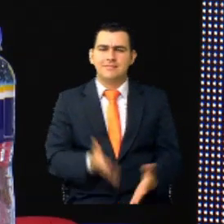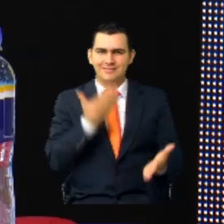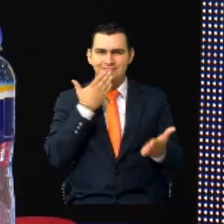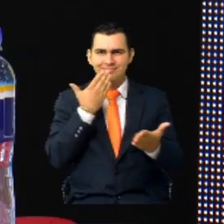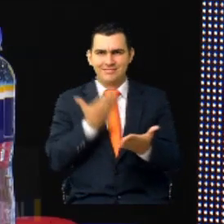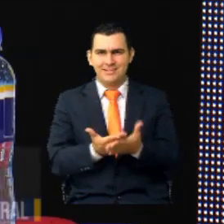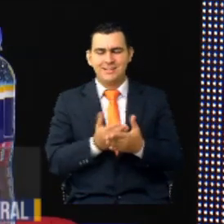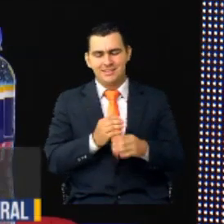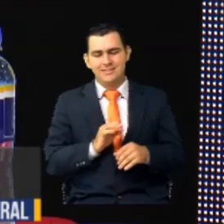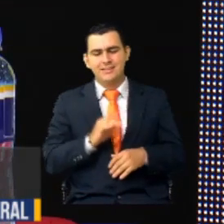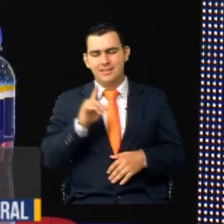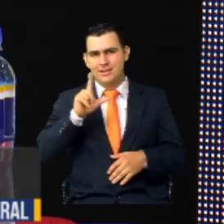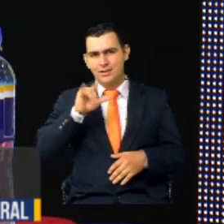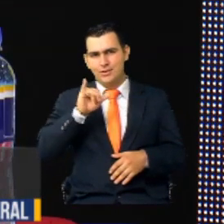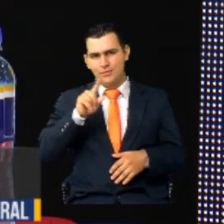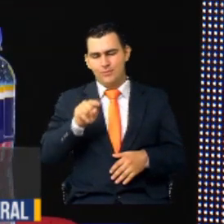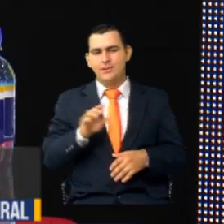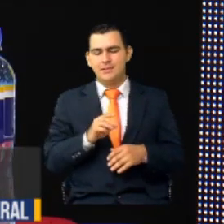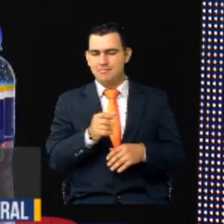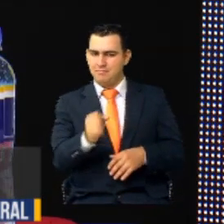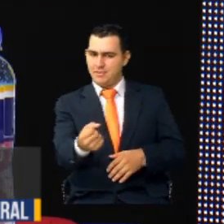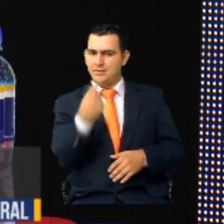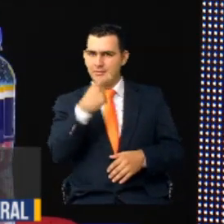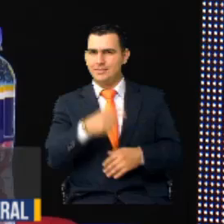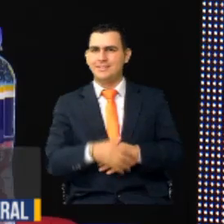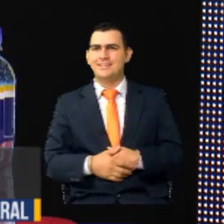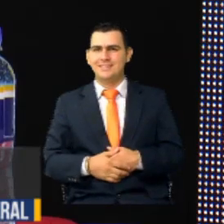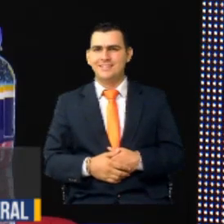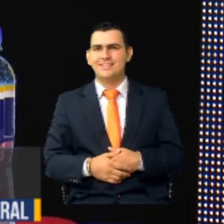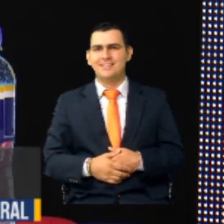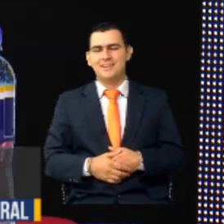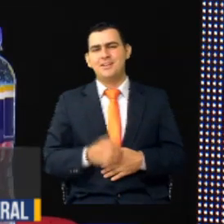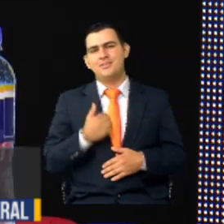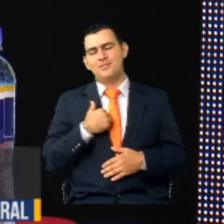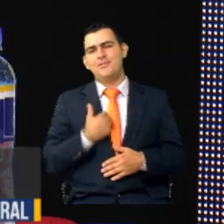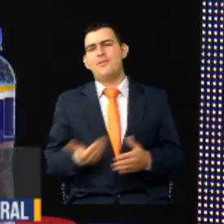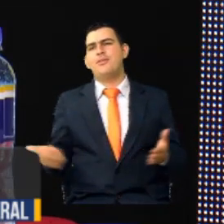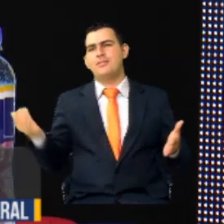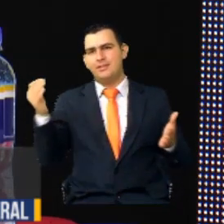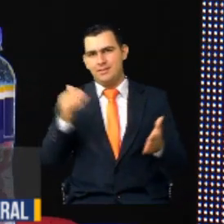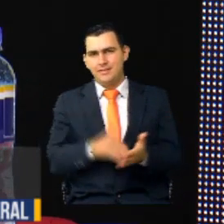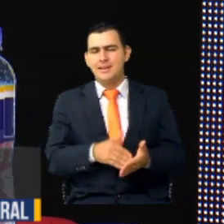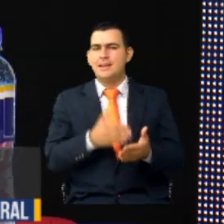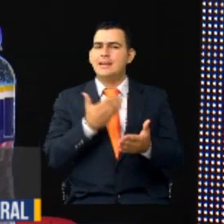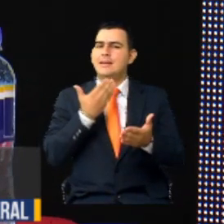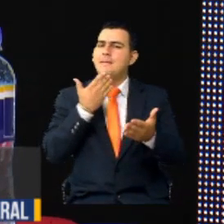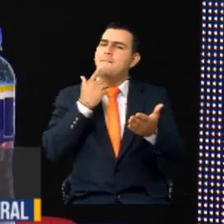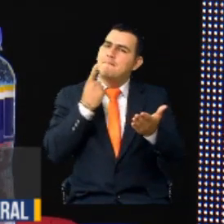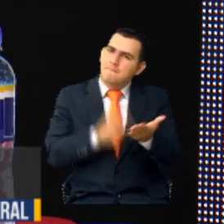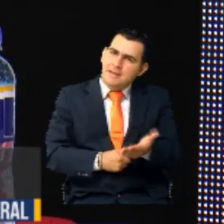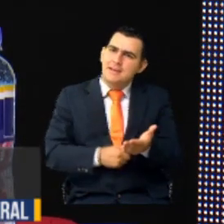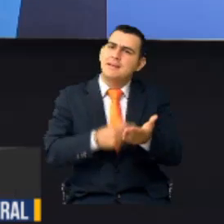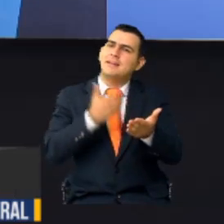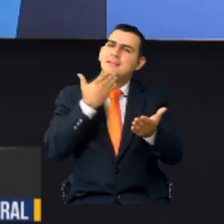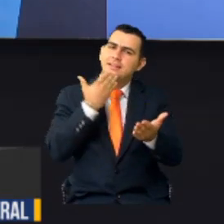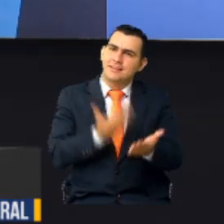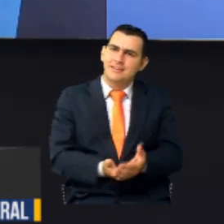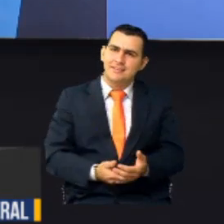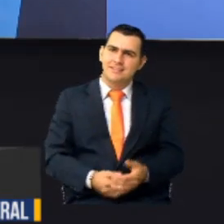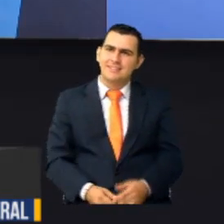Eduardo, por la pregunta. Ofrecerle nuevamente mil y mil disculpas